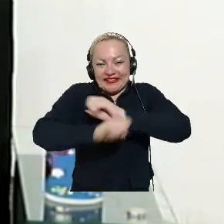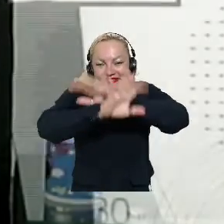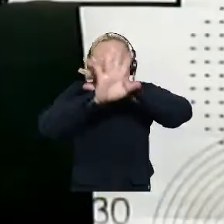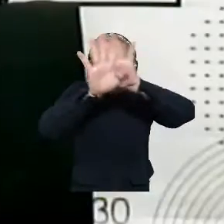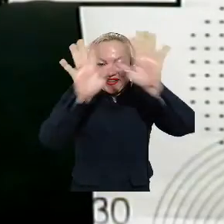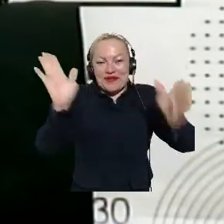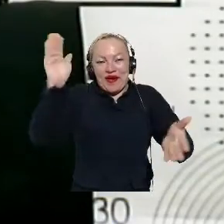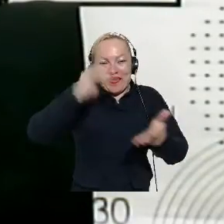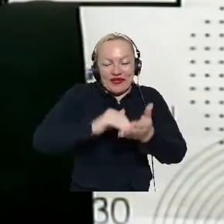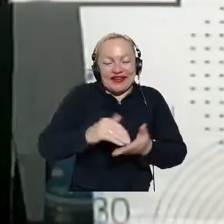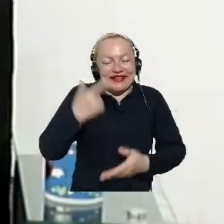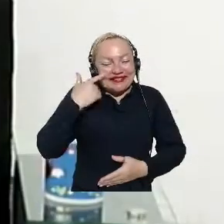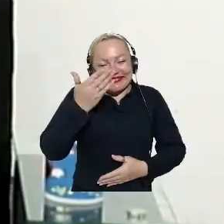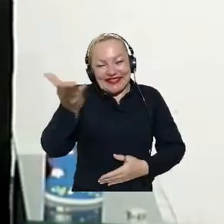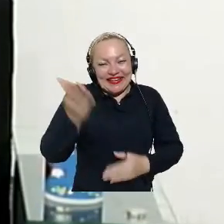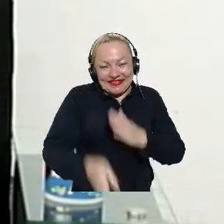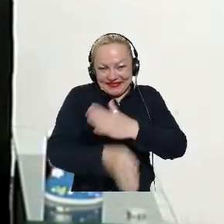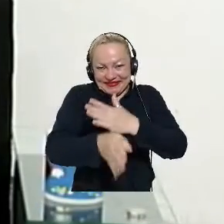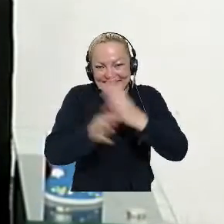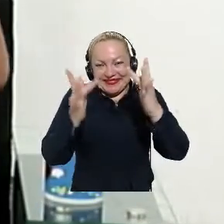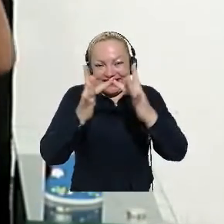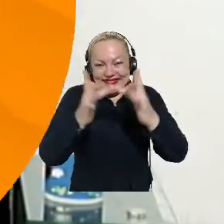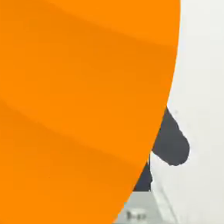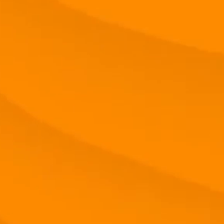Mañana. Ya volvemos. No se muevan.